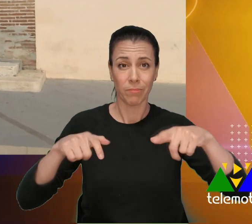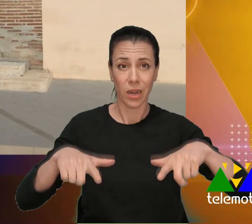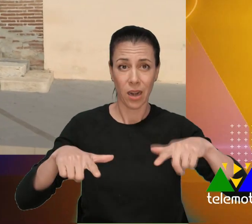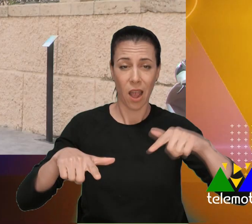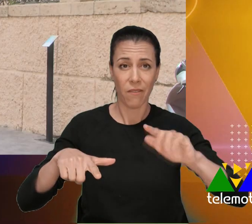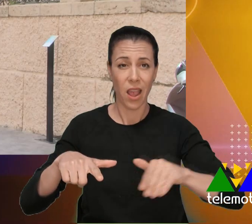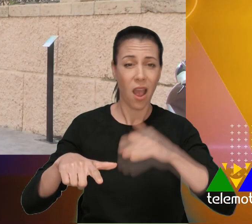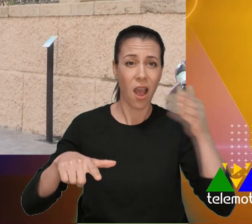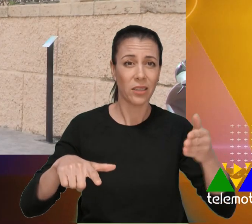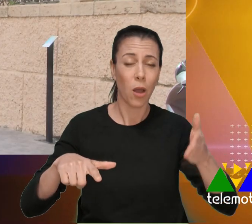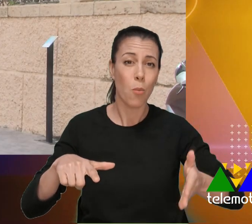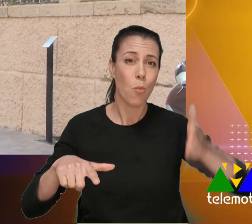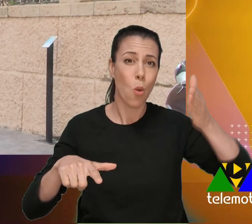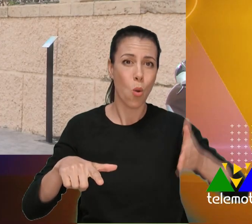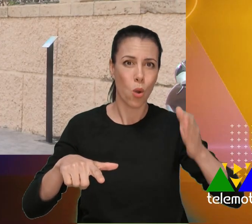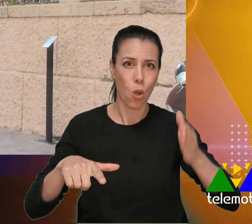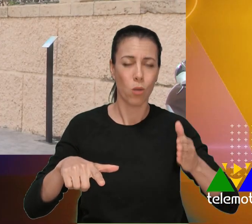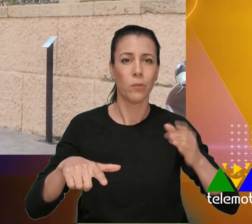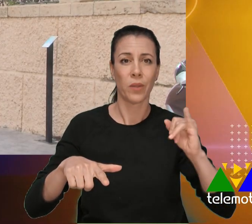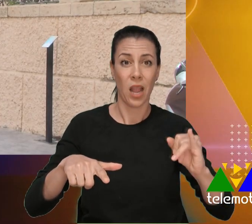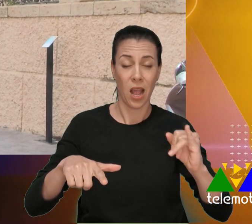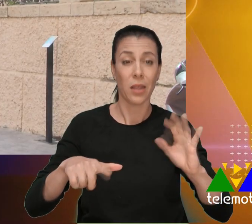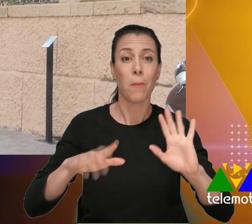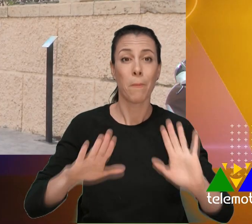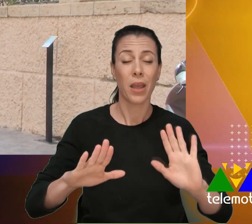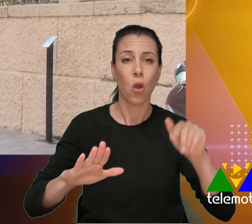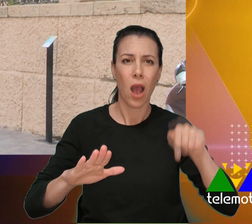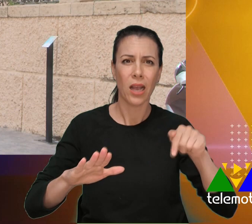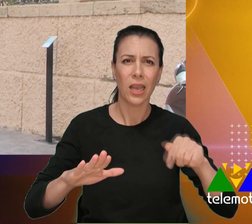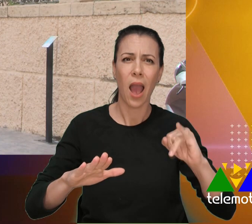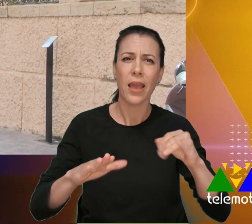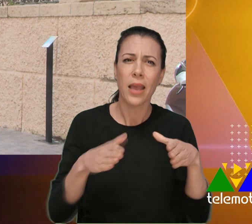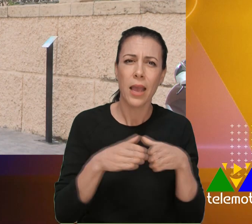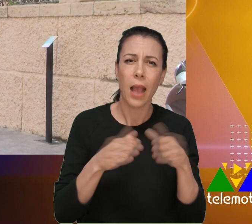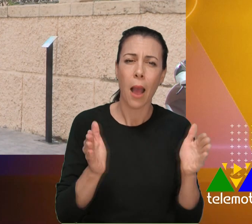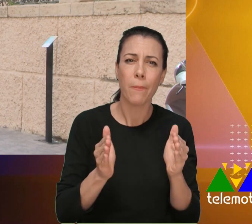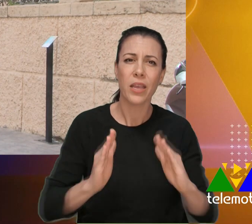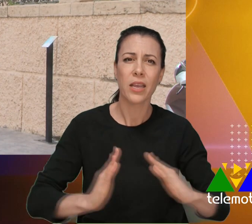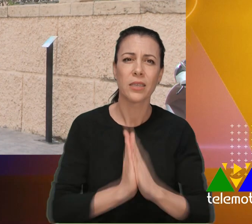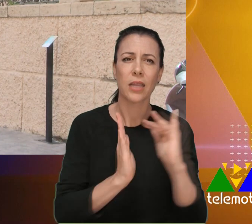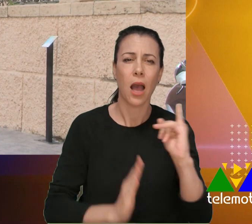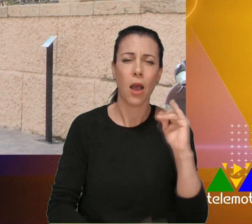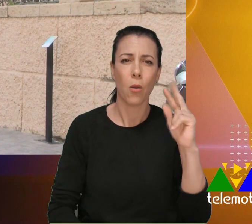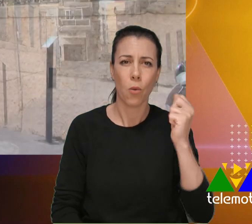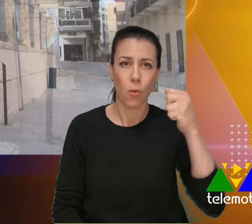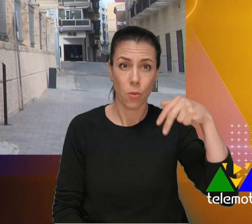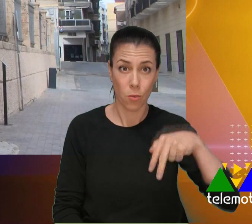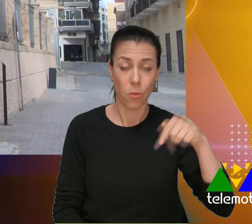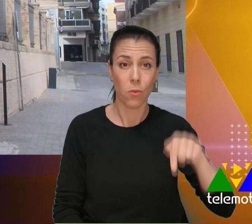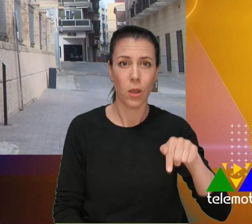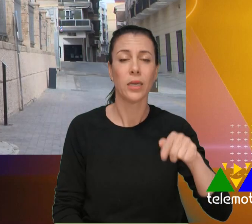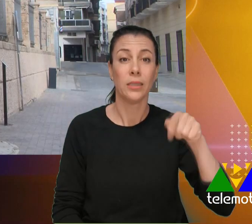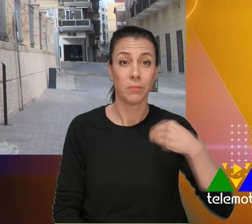del muro de la casa parroquial. Aquí estuvo la capilla de San Juan de Nepomuceno y en esta